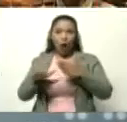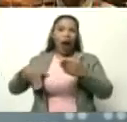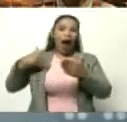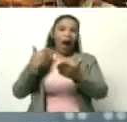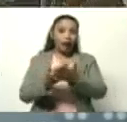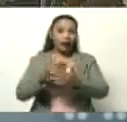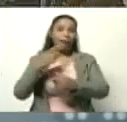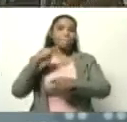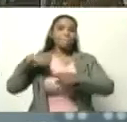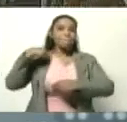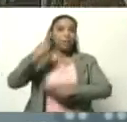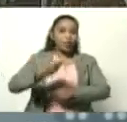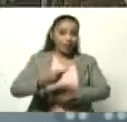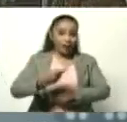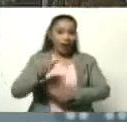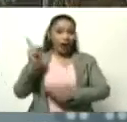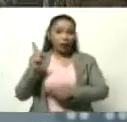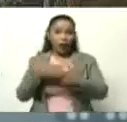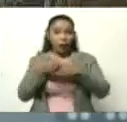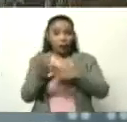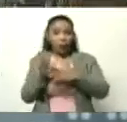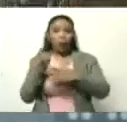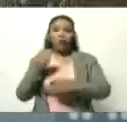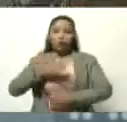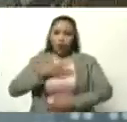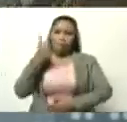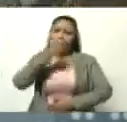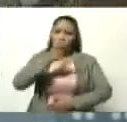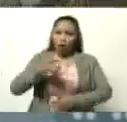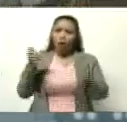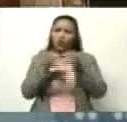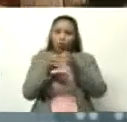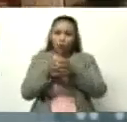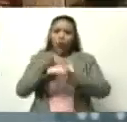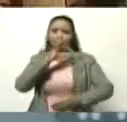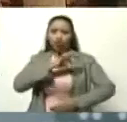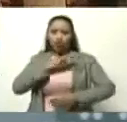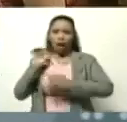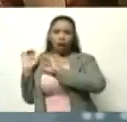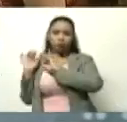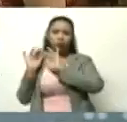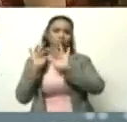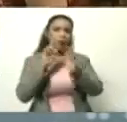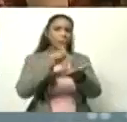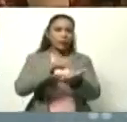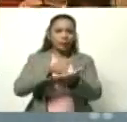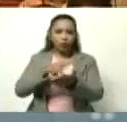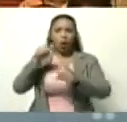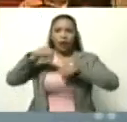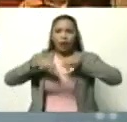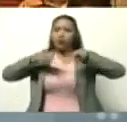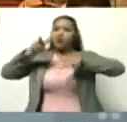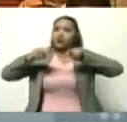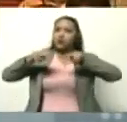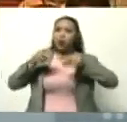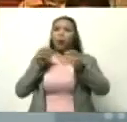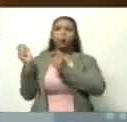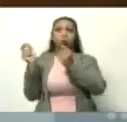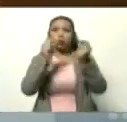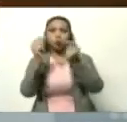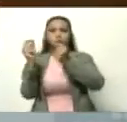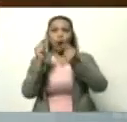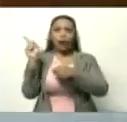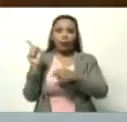para que pueda participar también las personas los grupos sociales los militares hemos visto x varios sectores incorporados